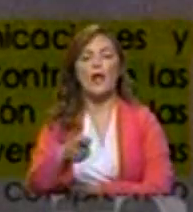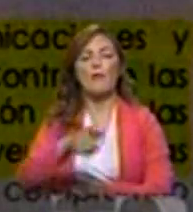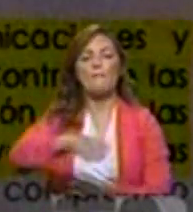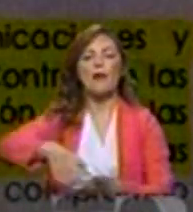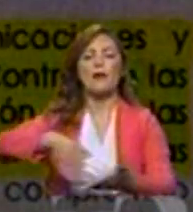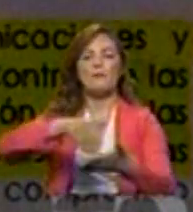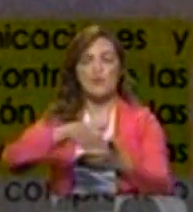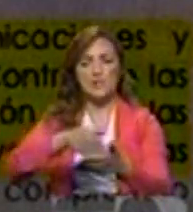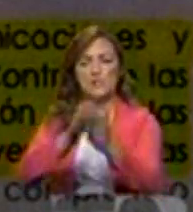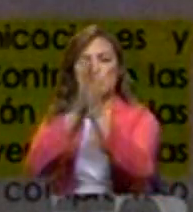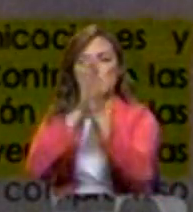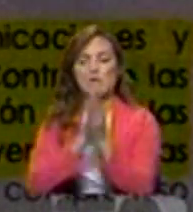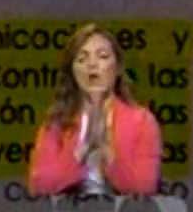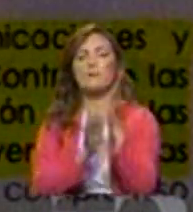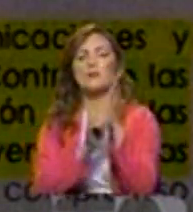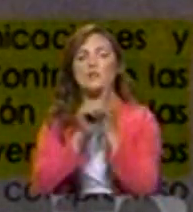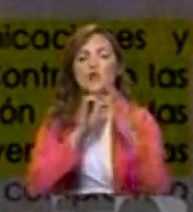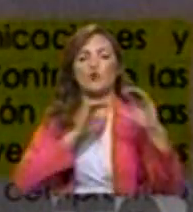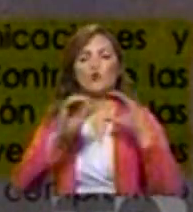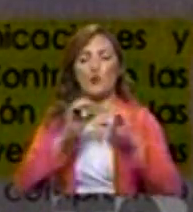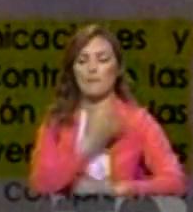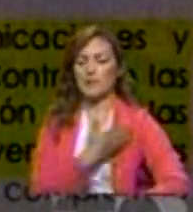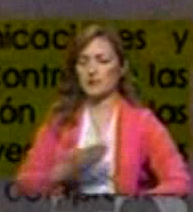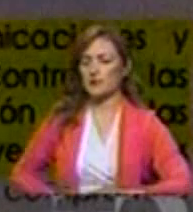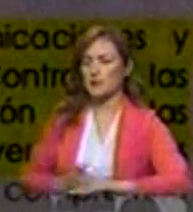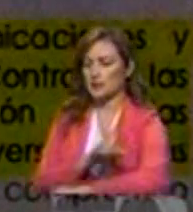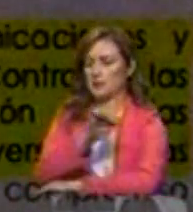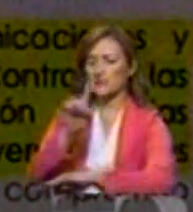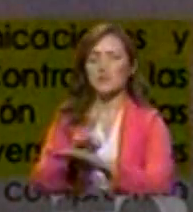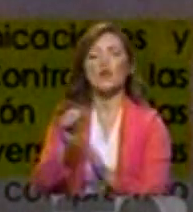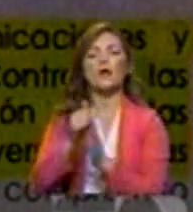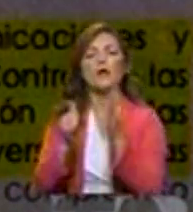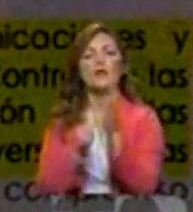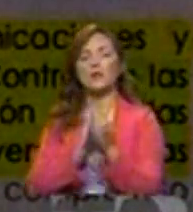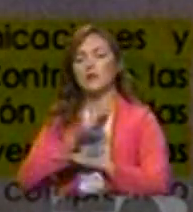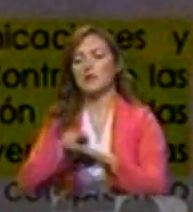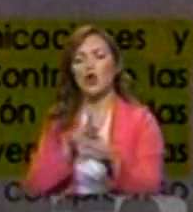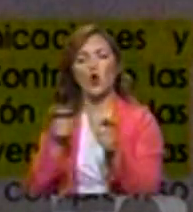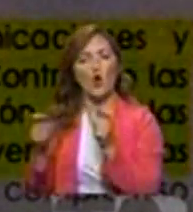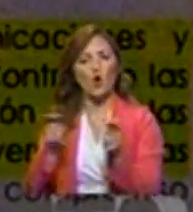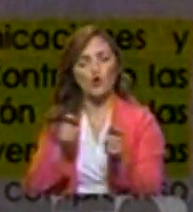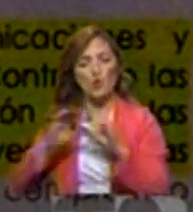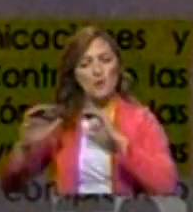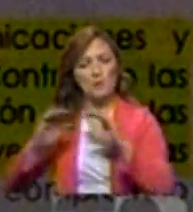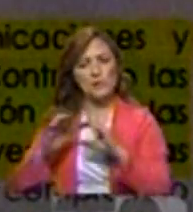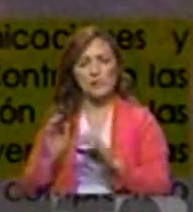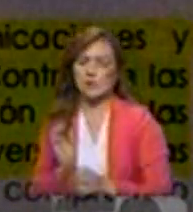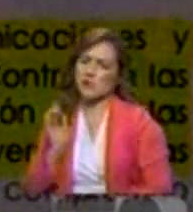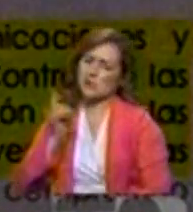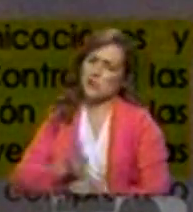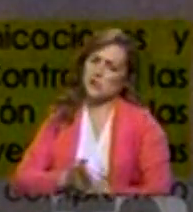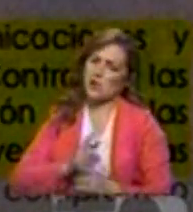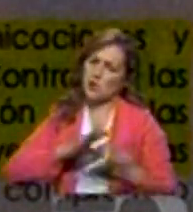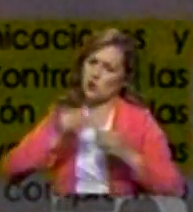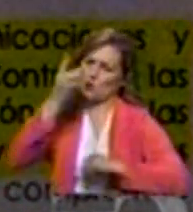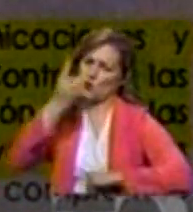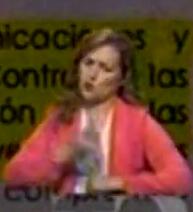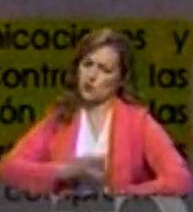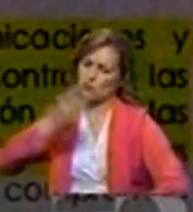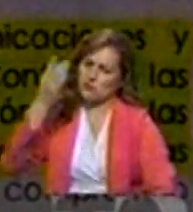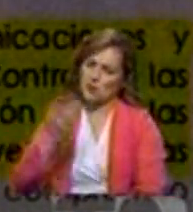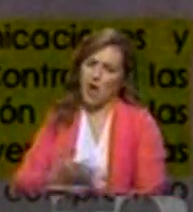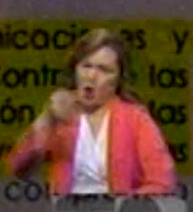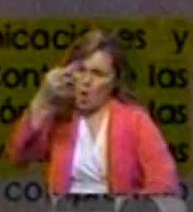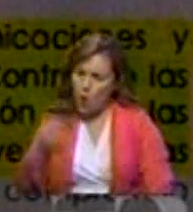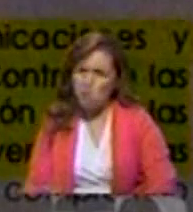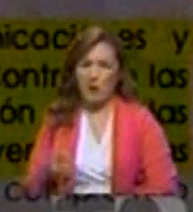ministro de telecomunicaciones y al presidente del directorio del arco tele que disponga de la inmediata ejecución de las resoluciones mediante las cuales la